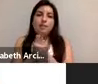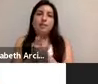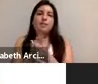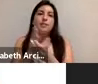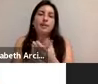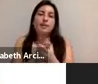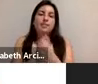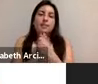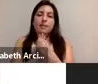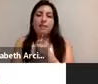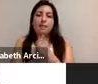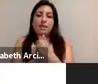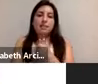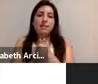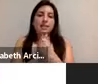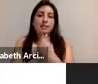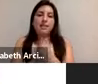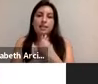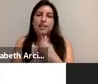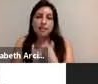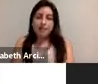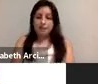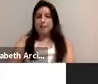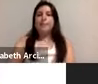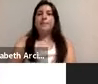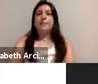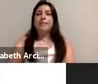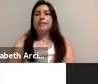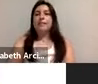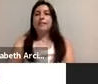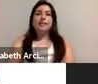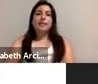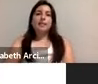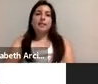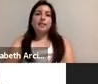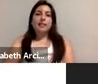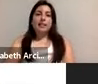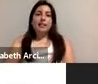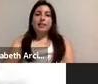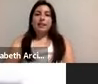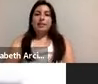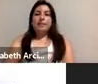ahí nosotros trabajar sobre la máxima capacidad visual que tiene el paciente.